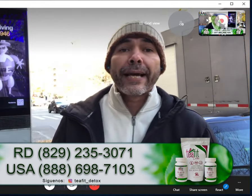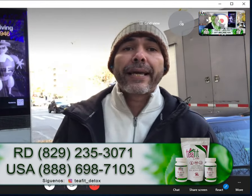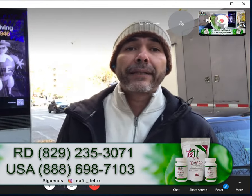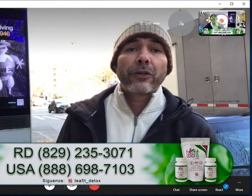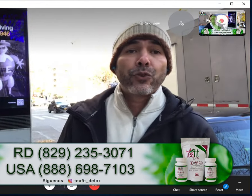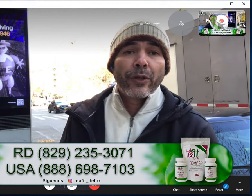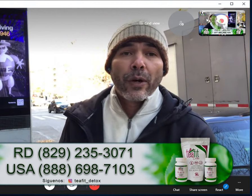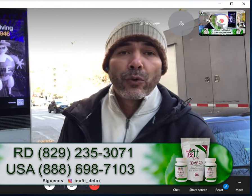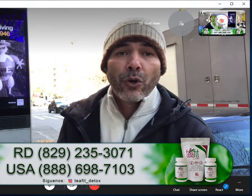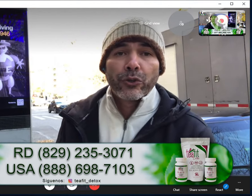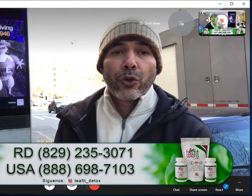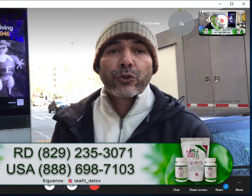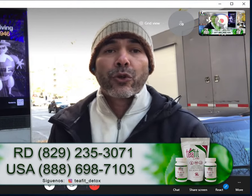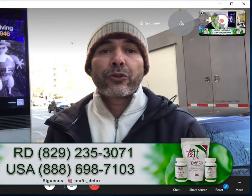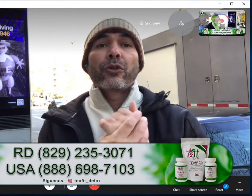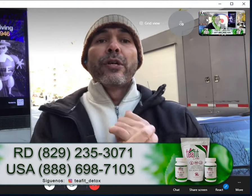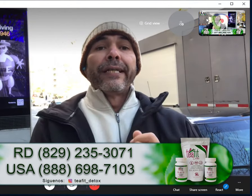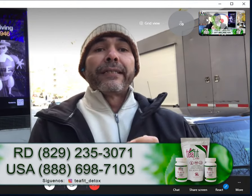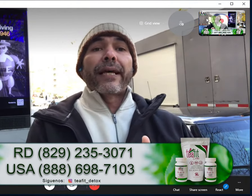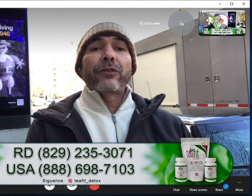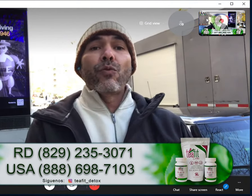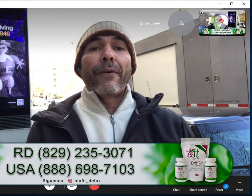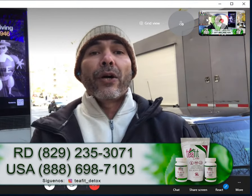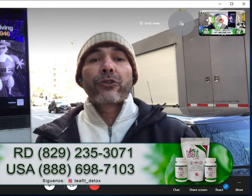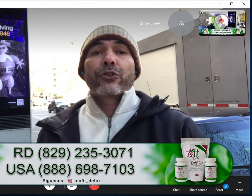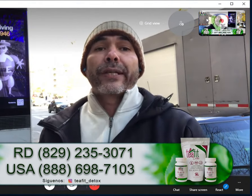829-235-371 y aquí en Estados Unidos al